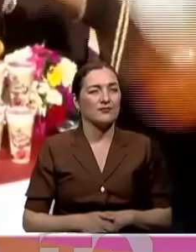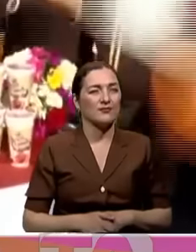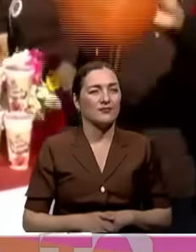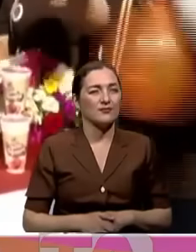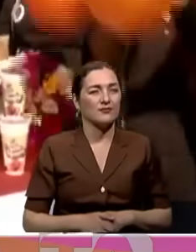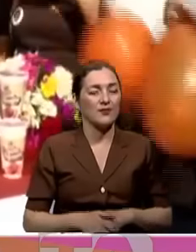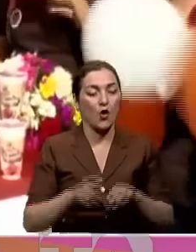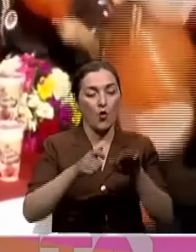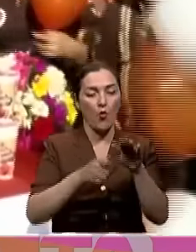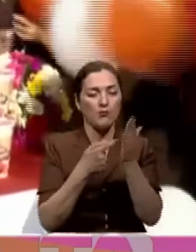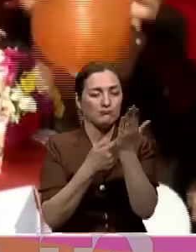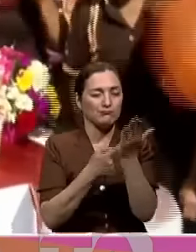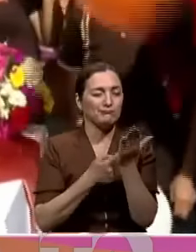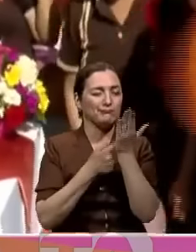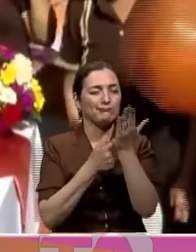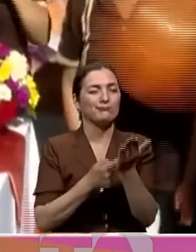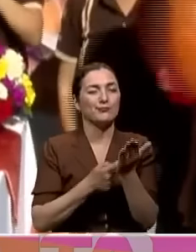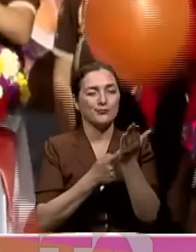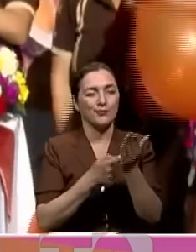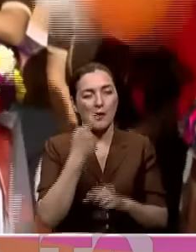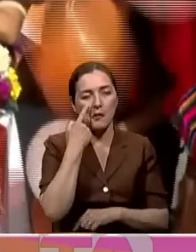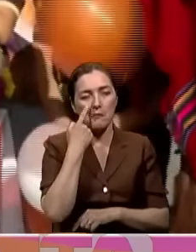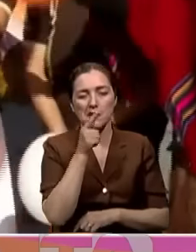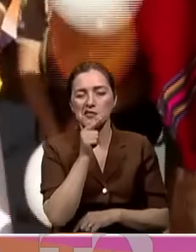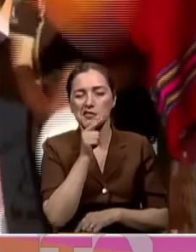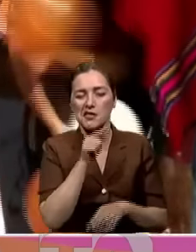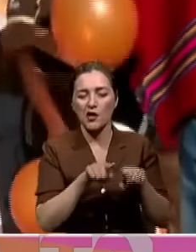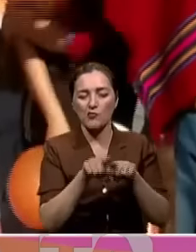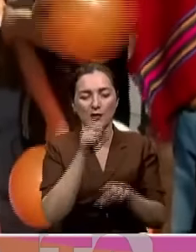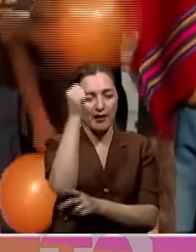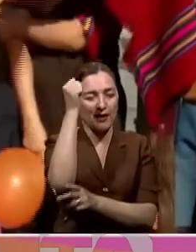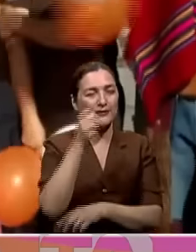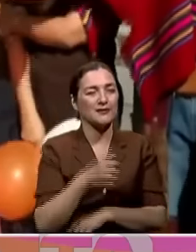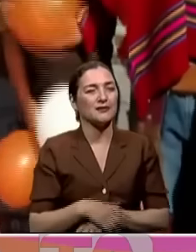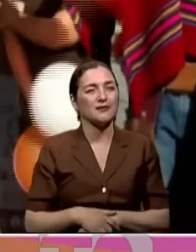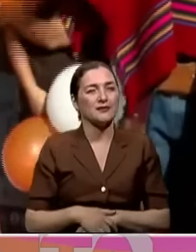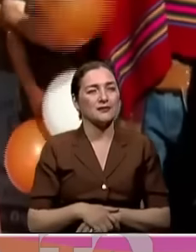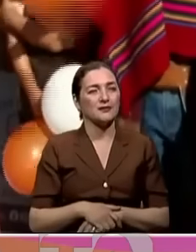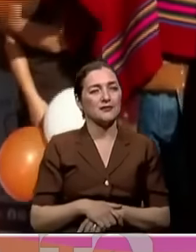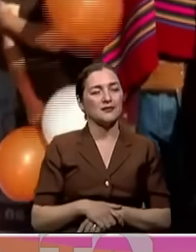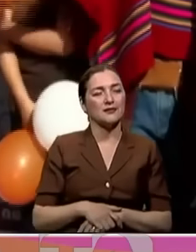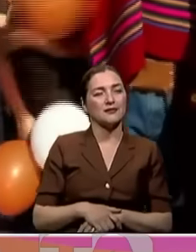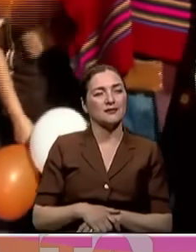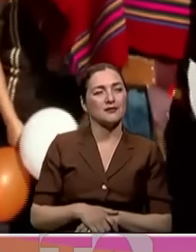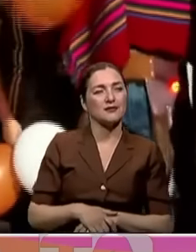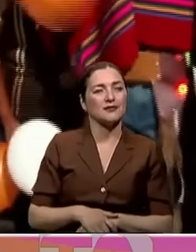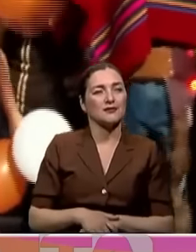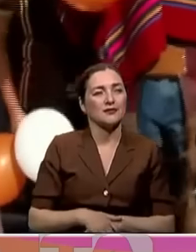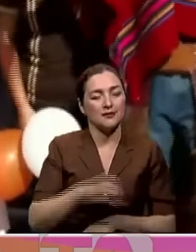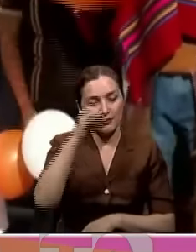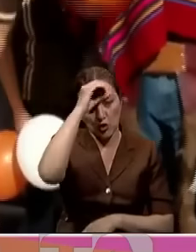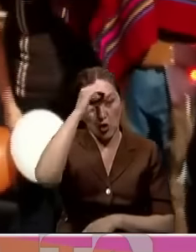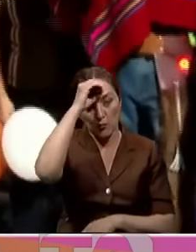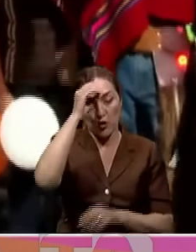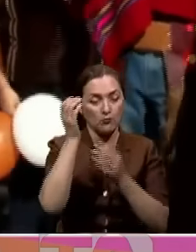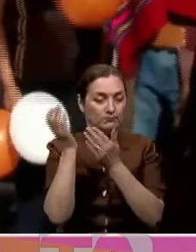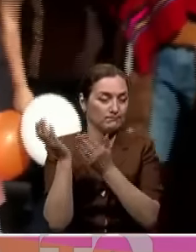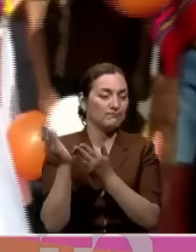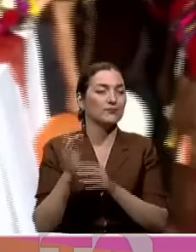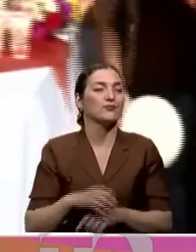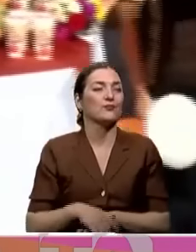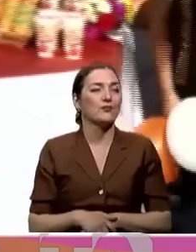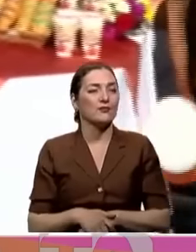El jurado está en este momento ya deliberando y vamos a escuchar ahora cuál es el comentario de cada uno de los jurados.